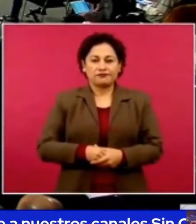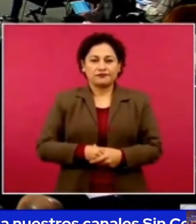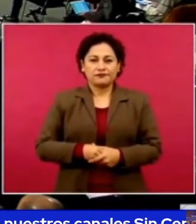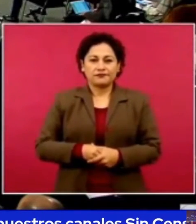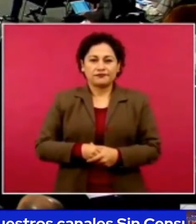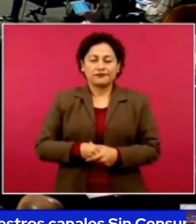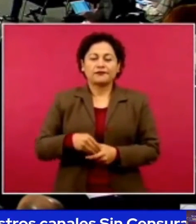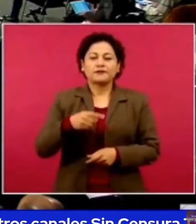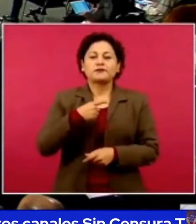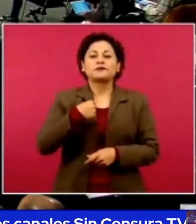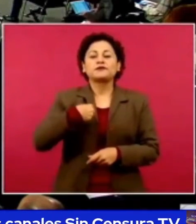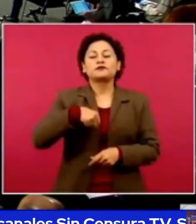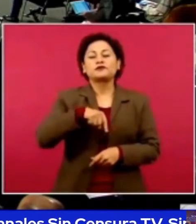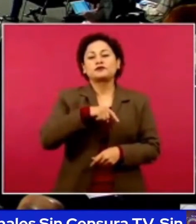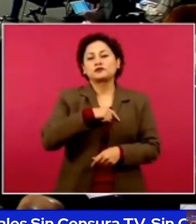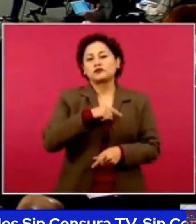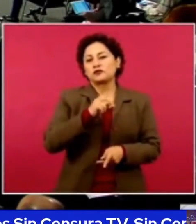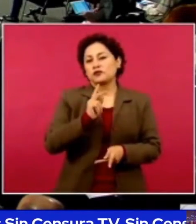Hablábamos